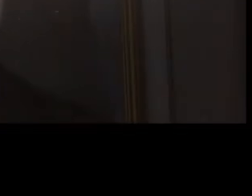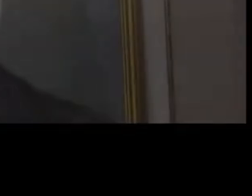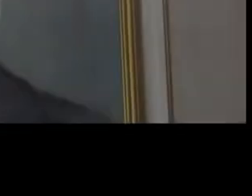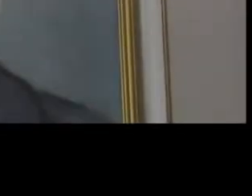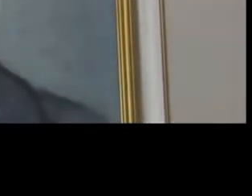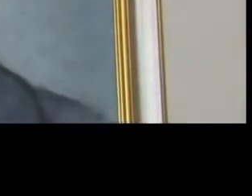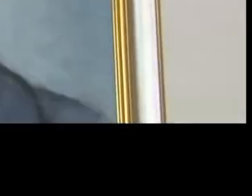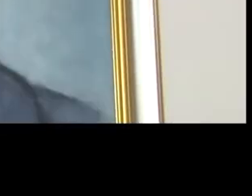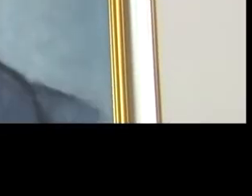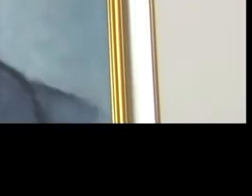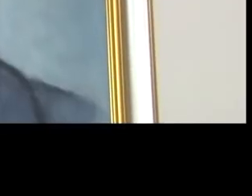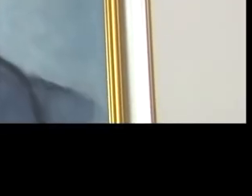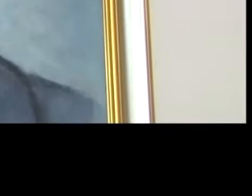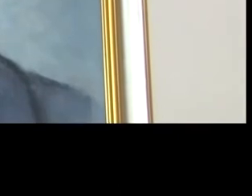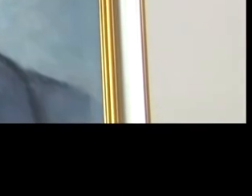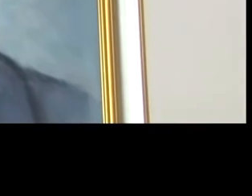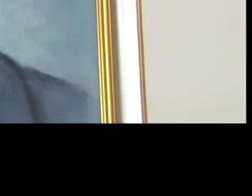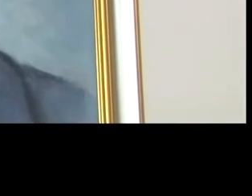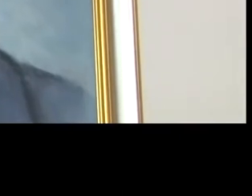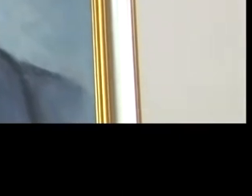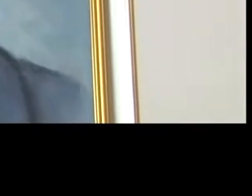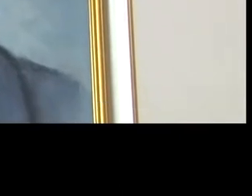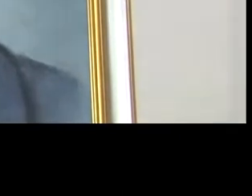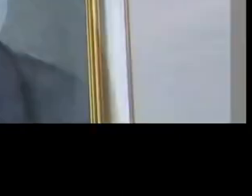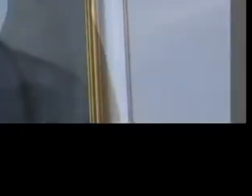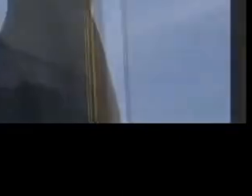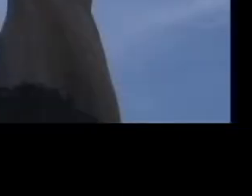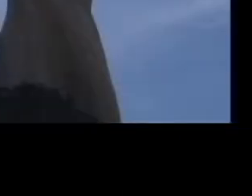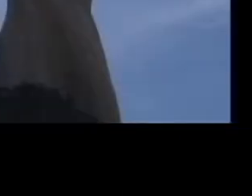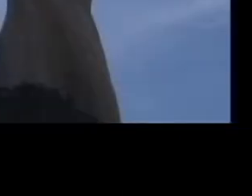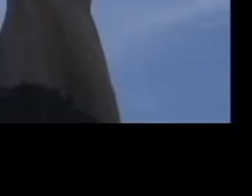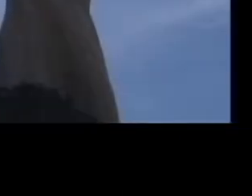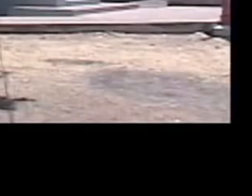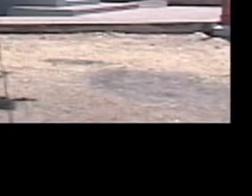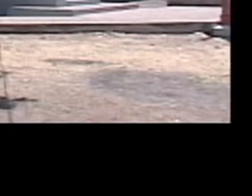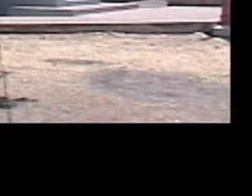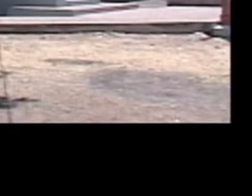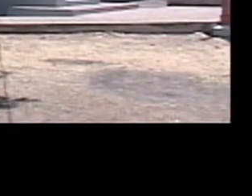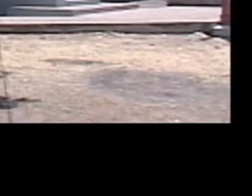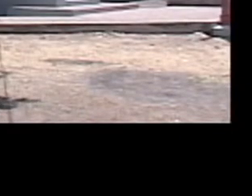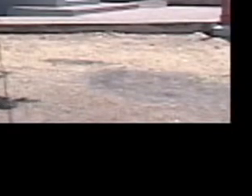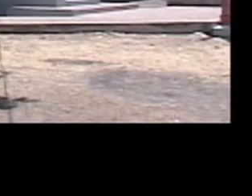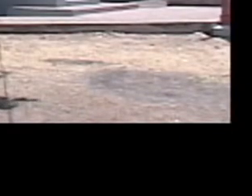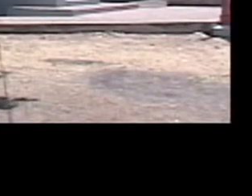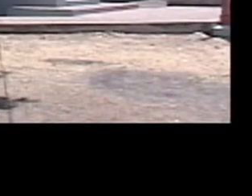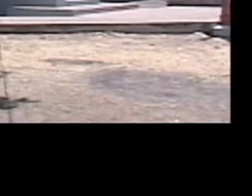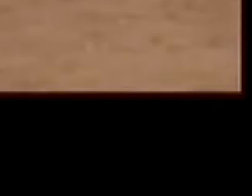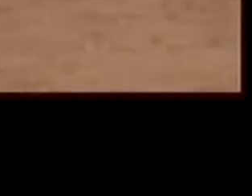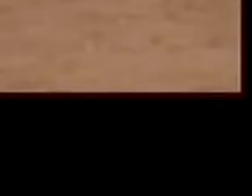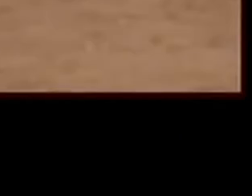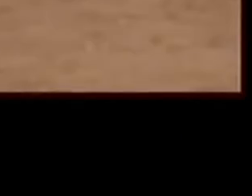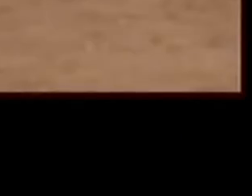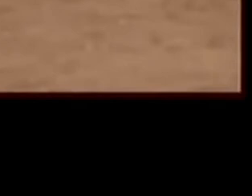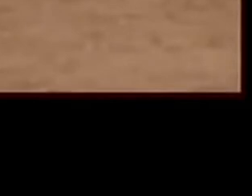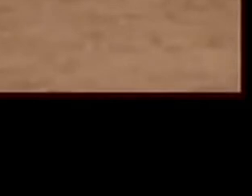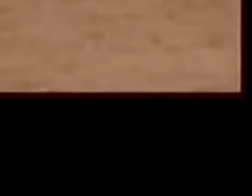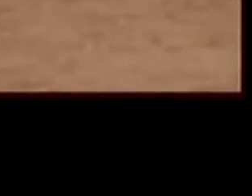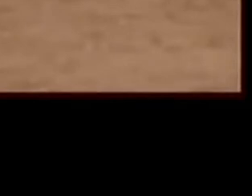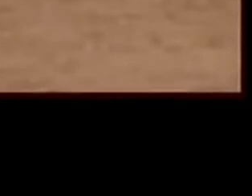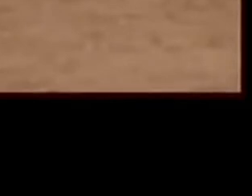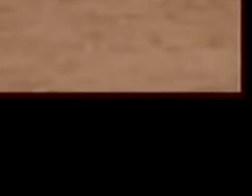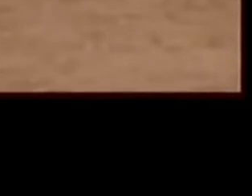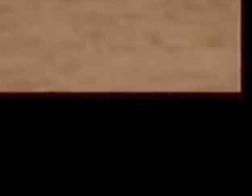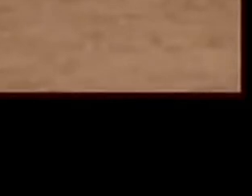José Dolores Estrada Vado, comandante de las fuerzas nicaragüenses en la Hacienda San Jacinto. Los patriotas